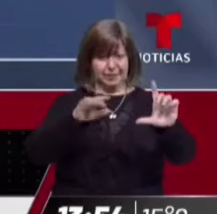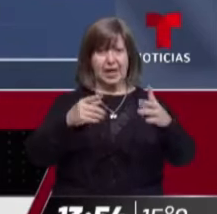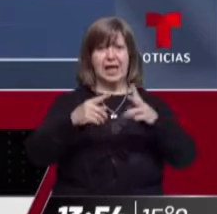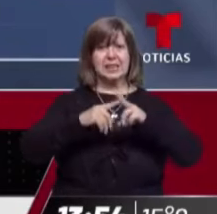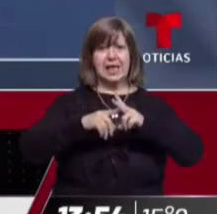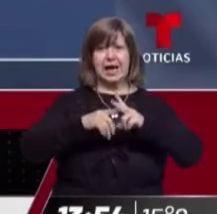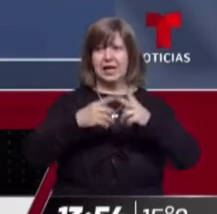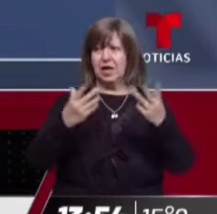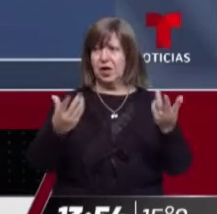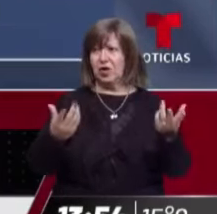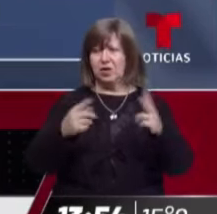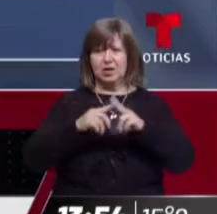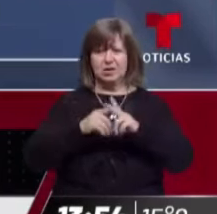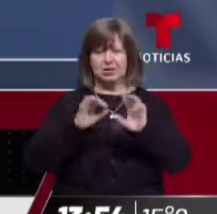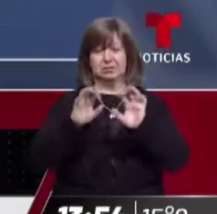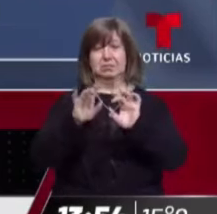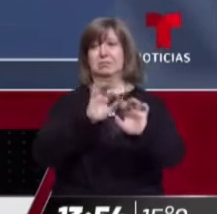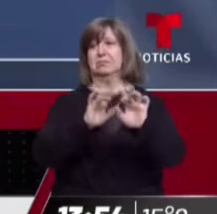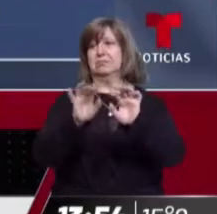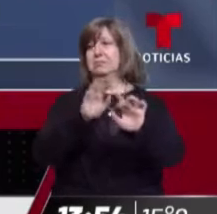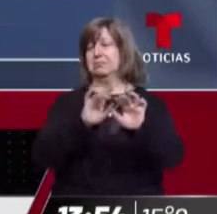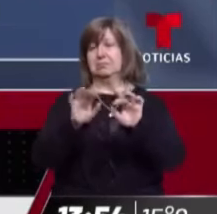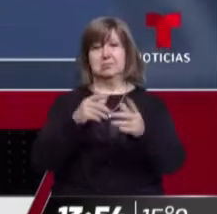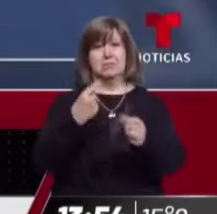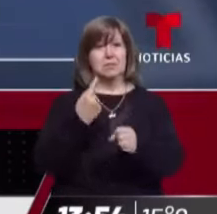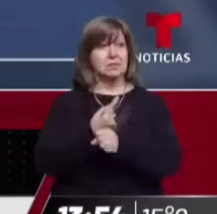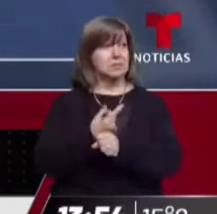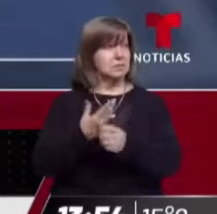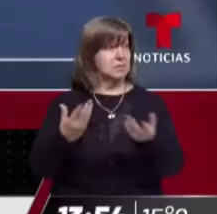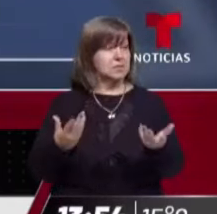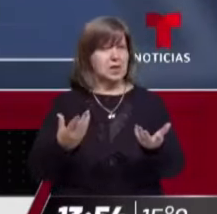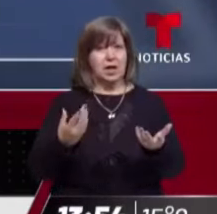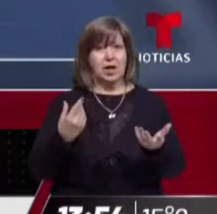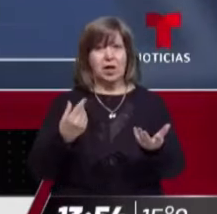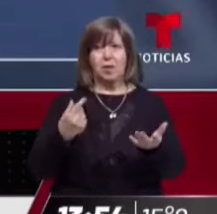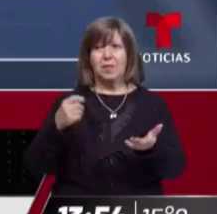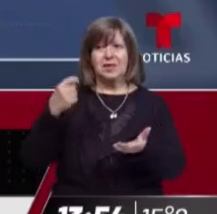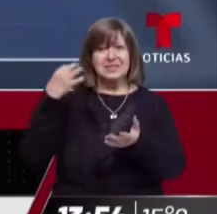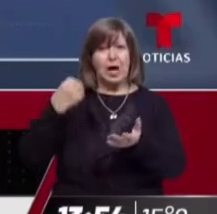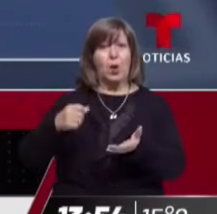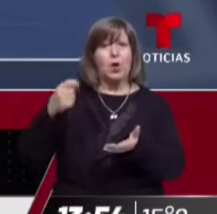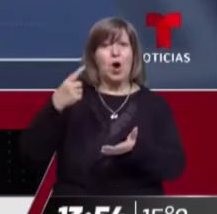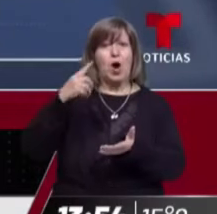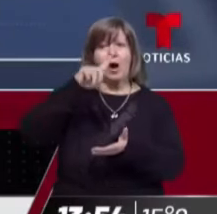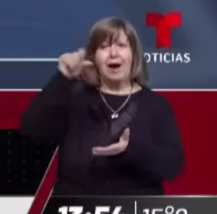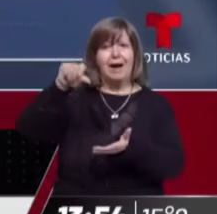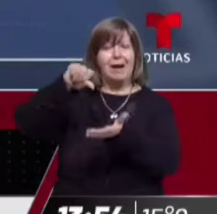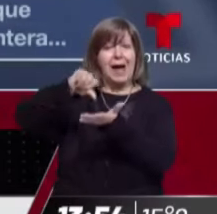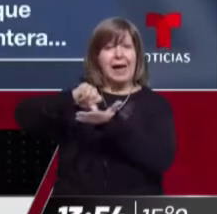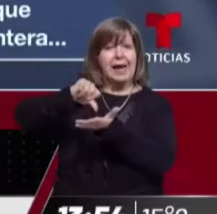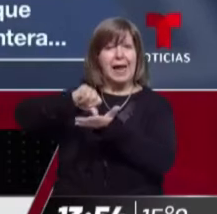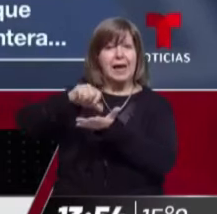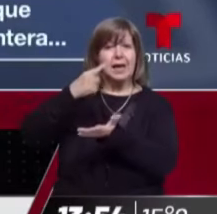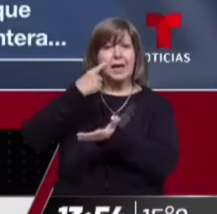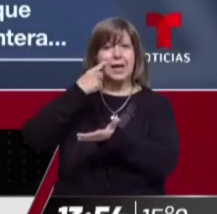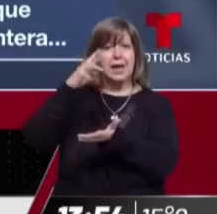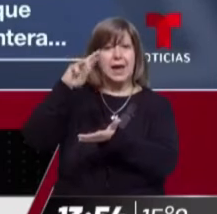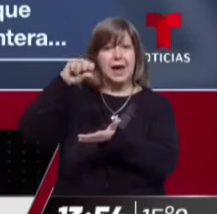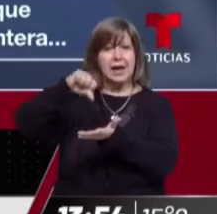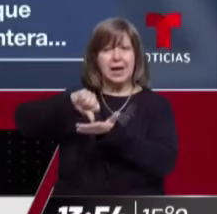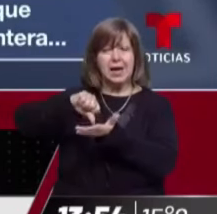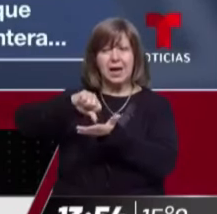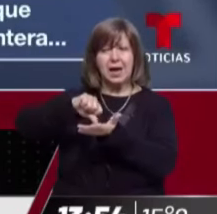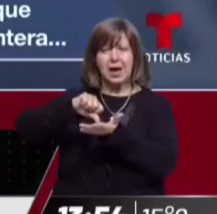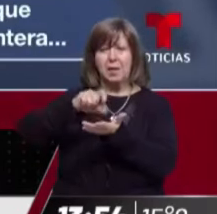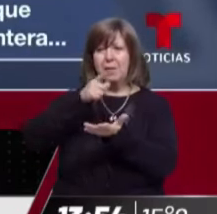Trump? Ni corto ni perezoso. Ah, fue la República Islámica de Irán que nos empezó a hackear. Yo tengo pruebas, dijo Trump, de